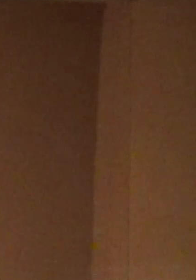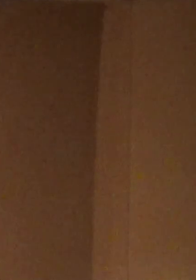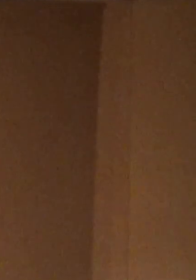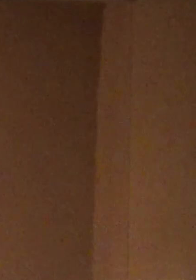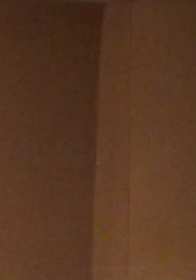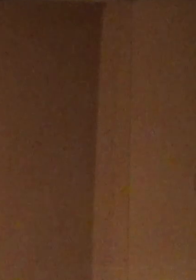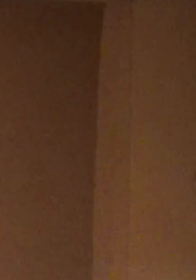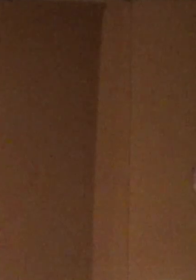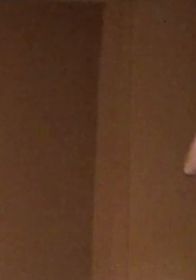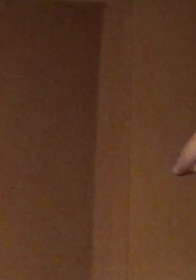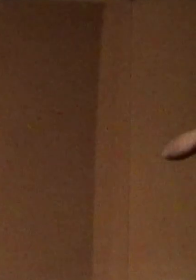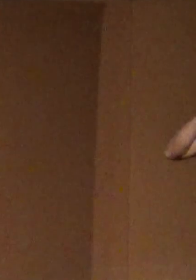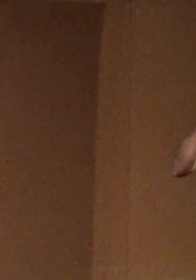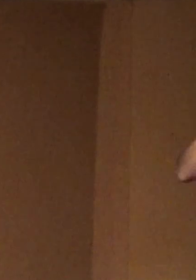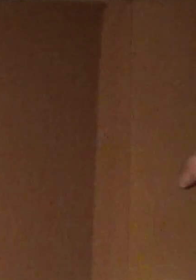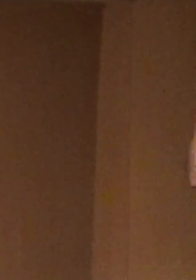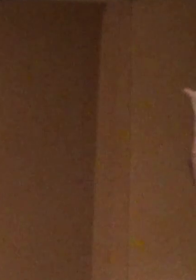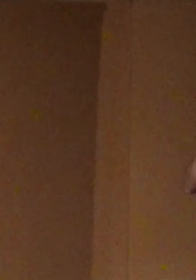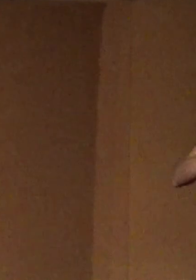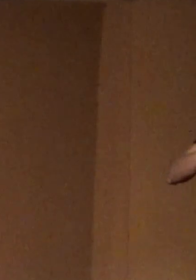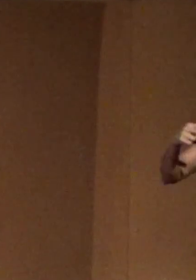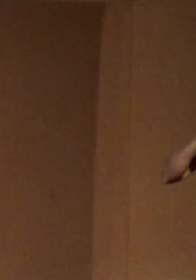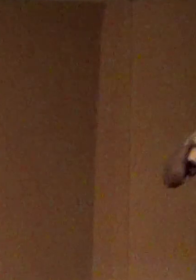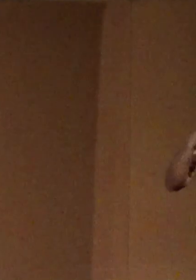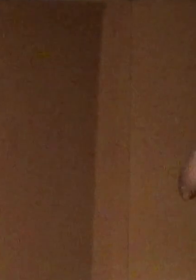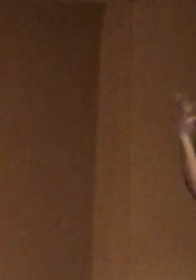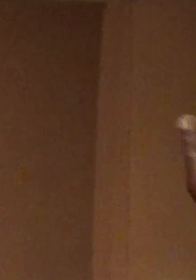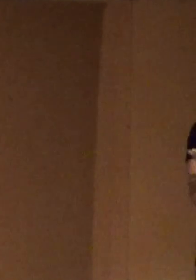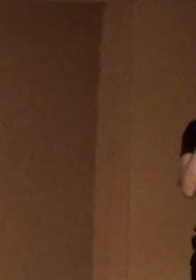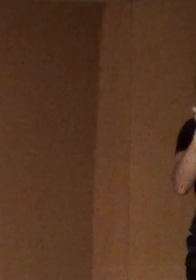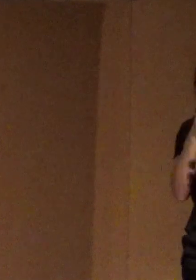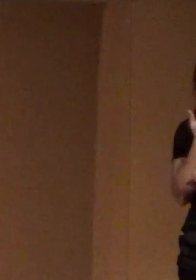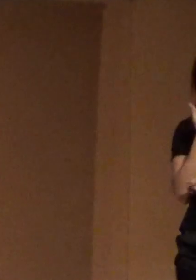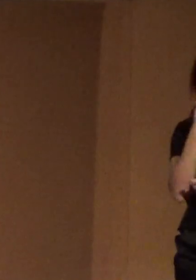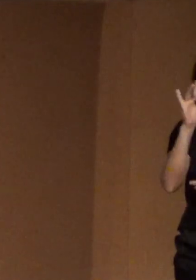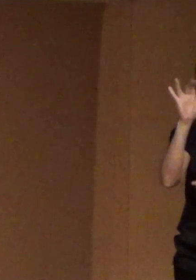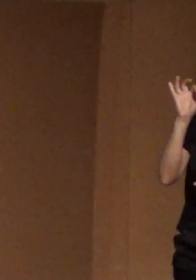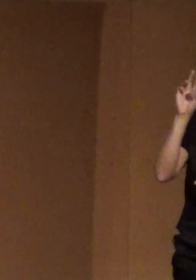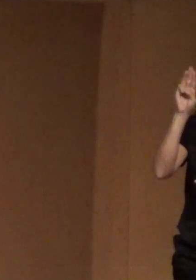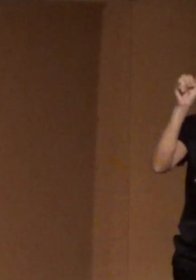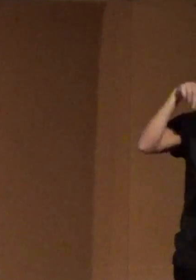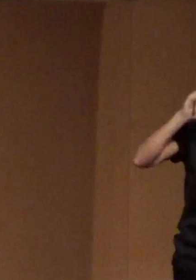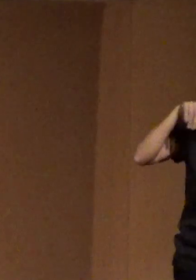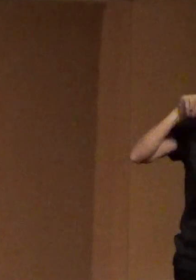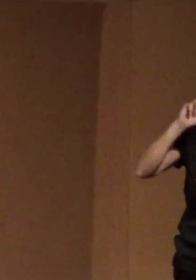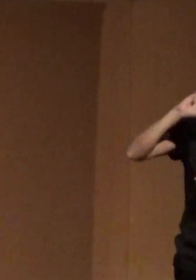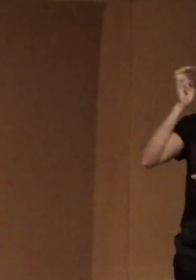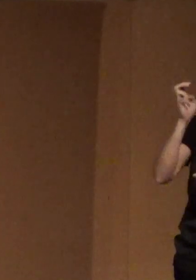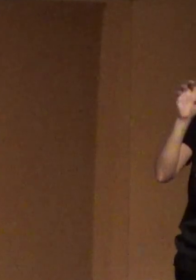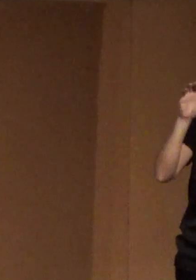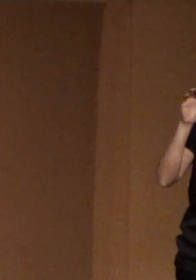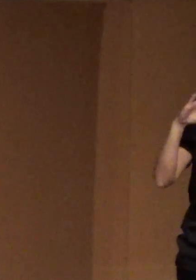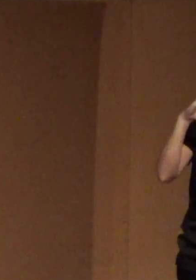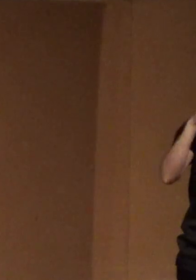alta, y sobre todo los genes, lógicamente, implicados con los dos neurotransmisores, con la dopamina y con la noradrenalina, o